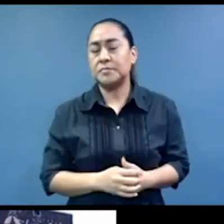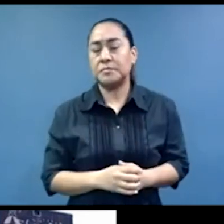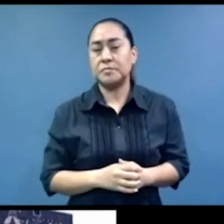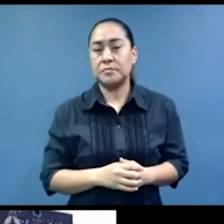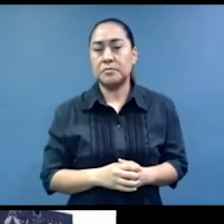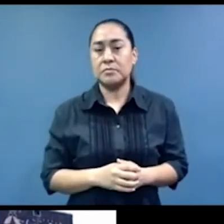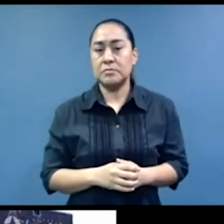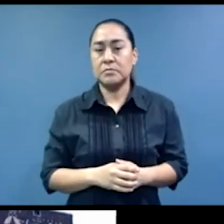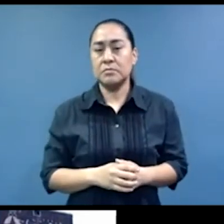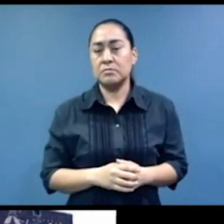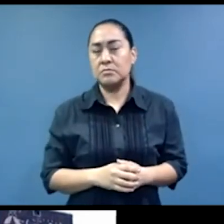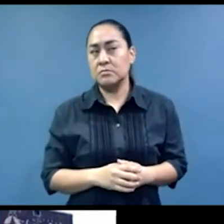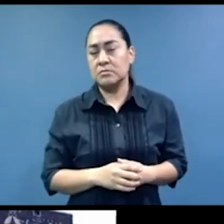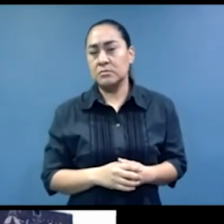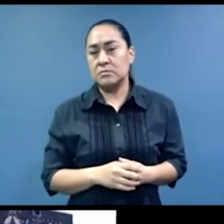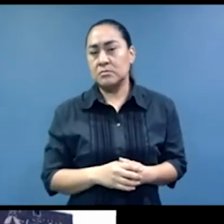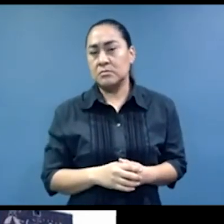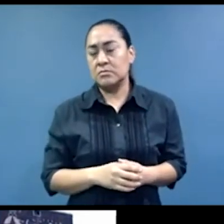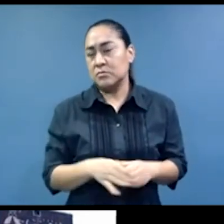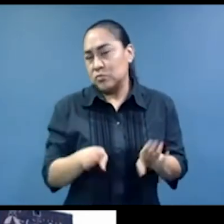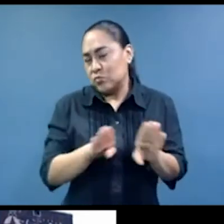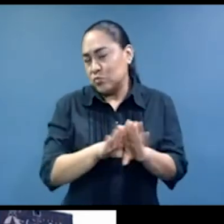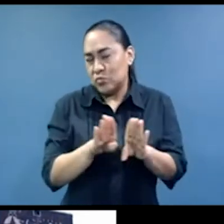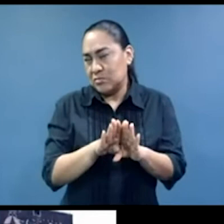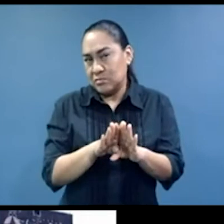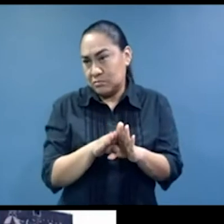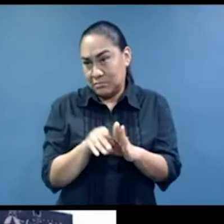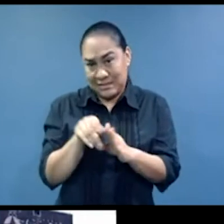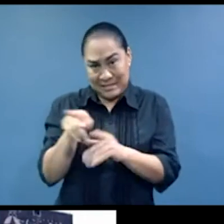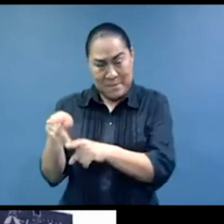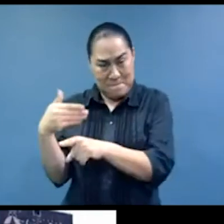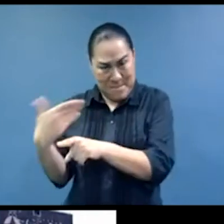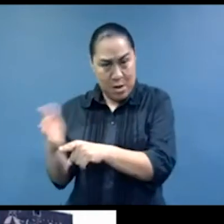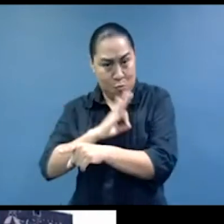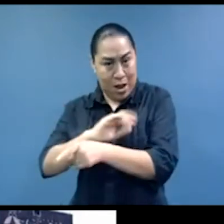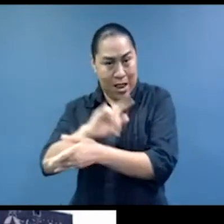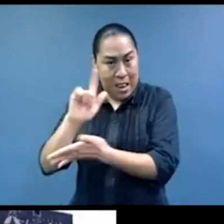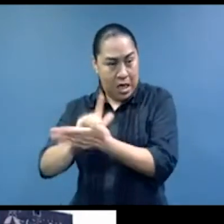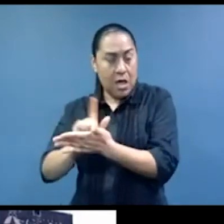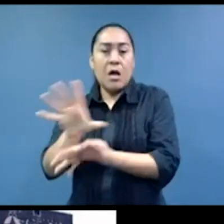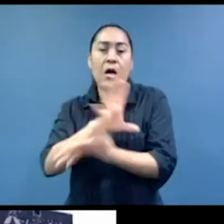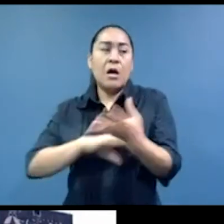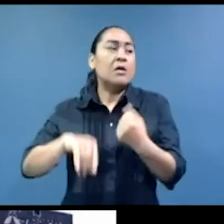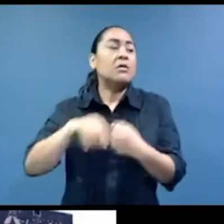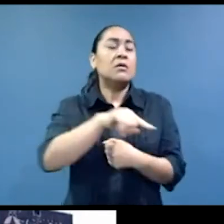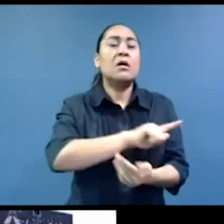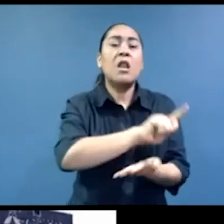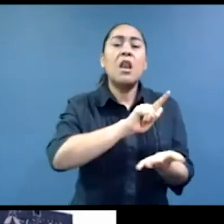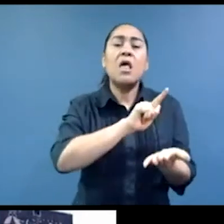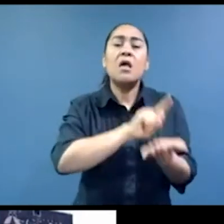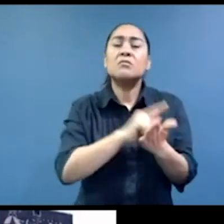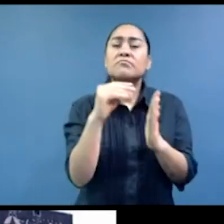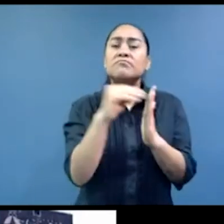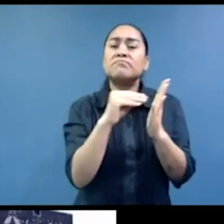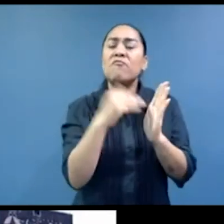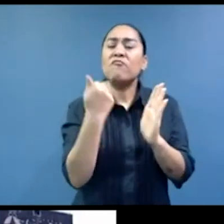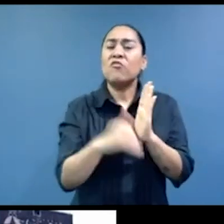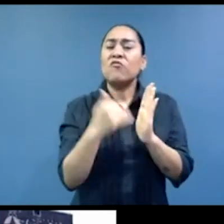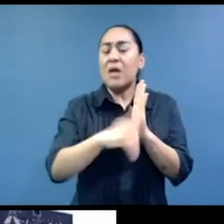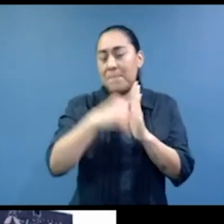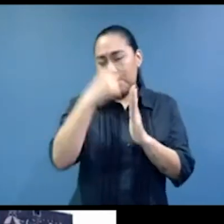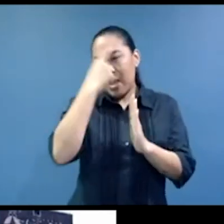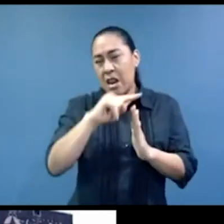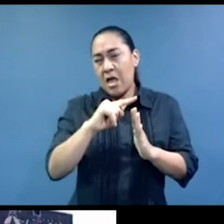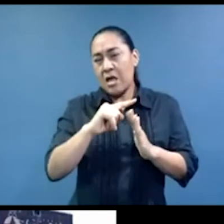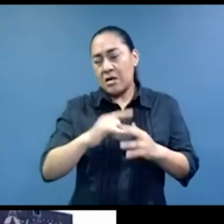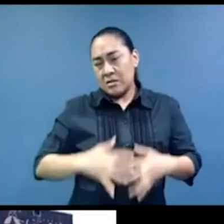eso ahí a la mano, y no podemos entrarle al tema de regular la gestación